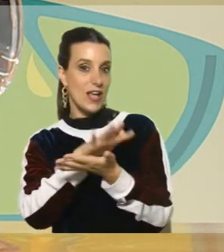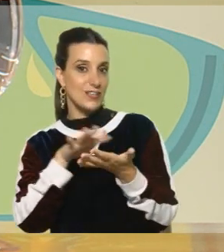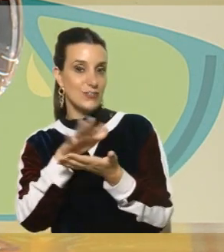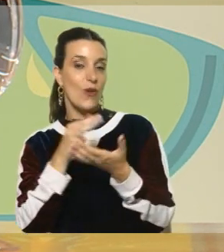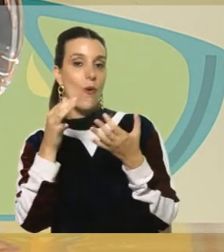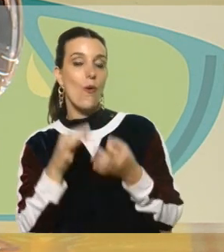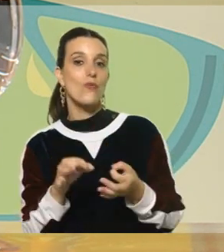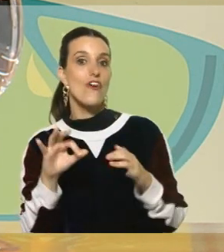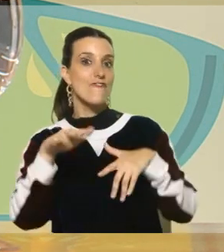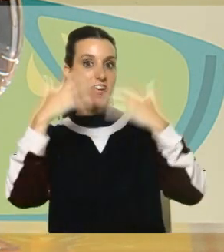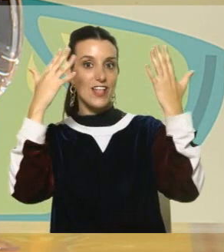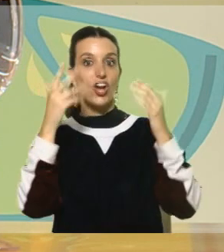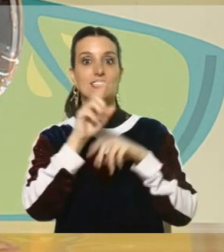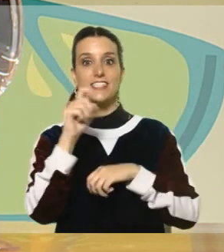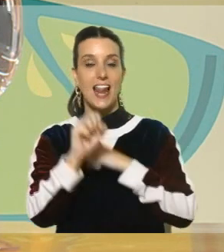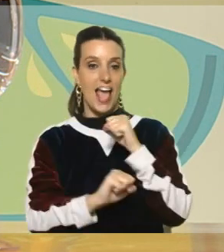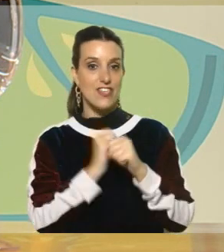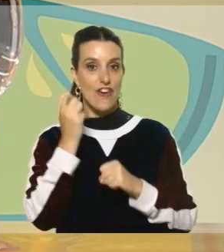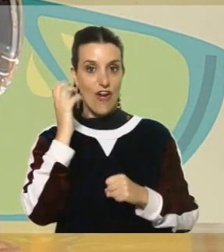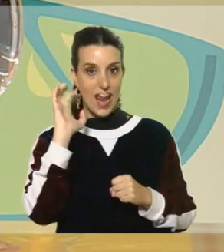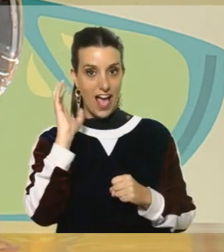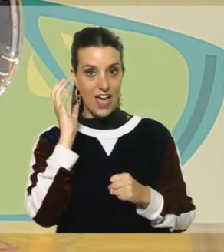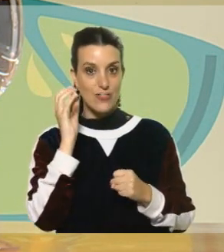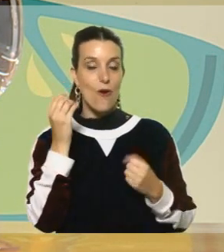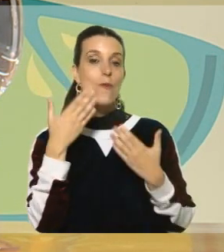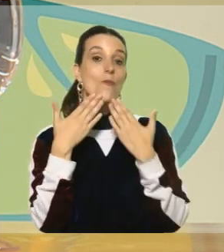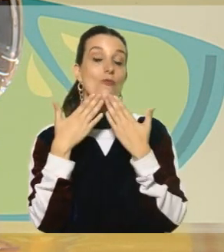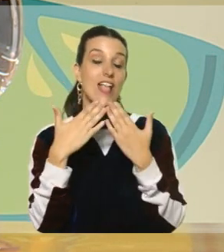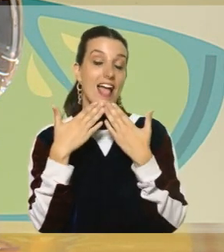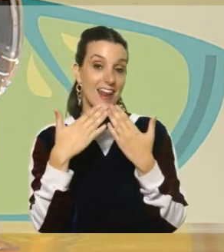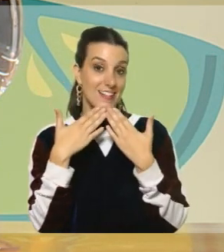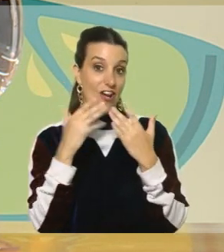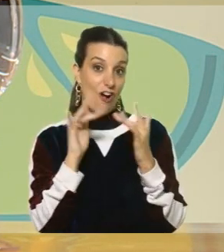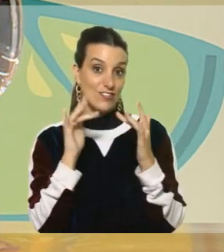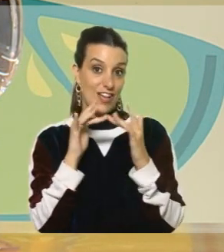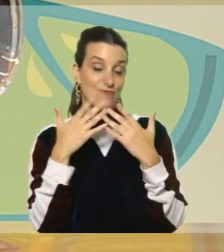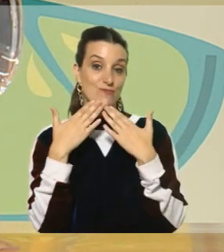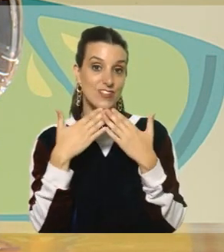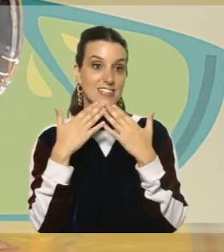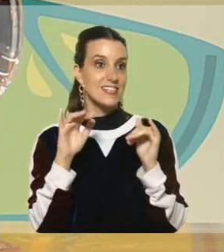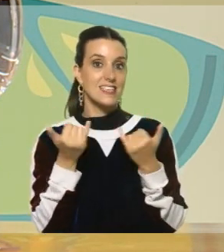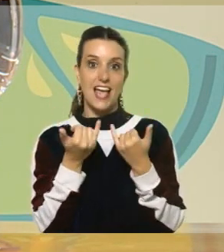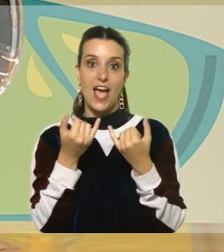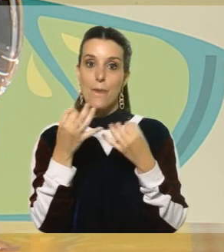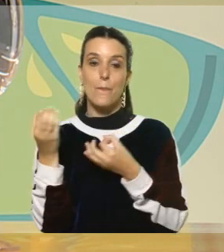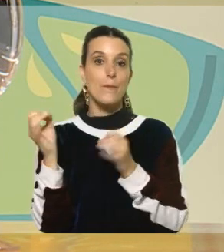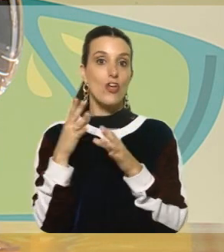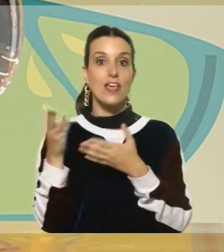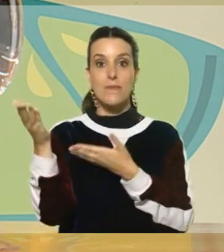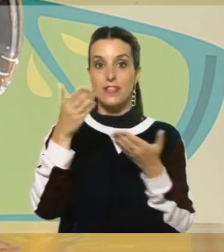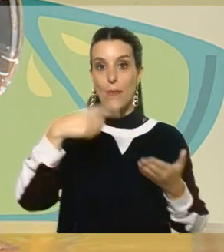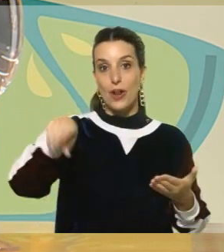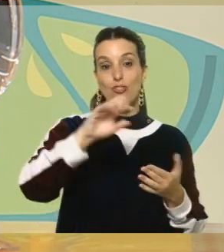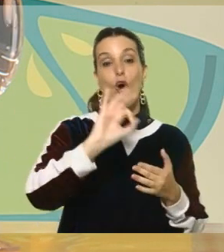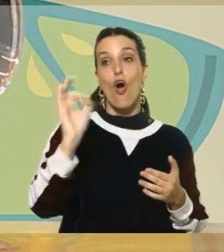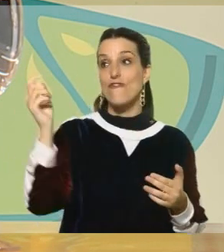este festejo de los 100 años de la radio. Muchísimas gracias por este contacto, Daniel, y desde ya queda hecha la invitación para que cuando estés por aquí